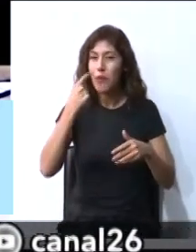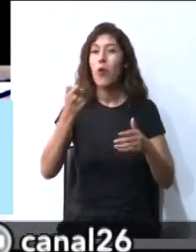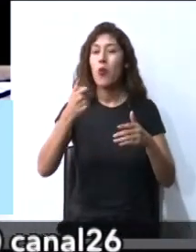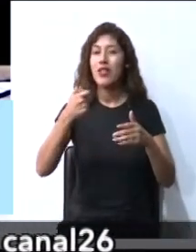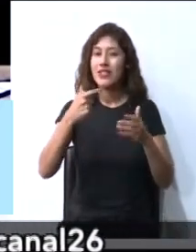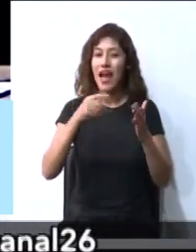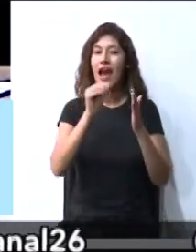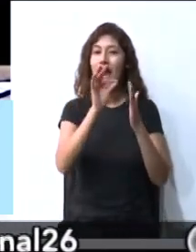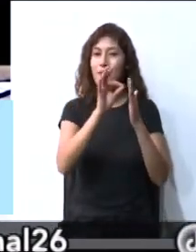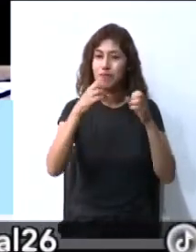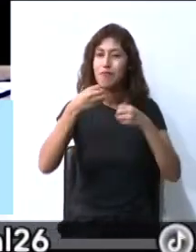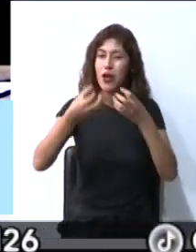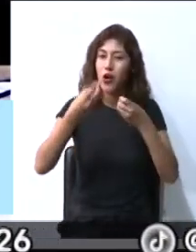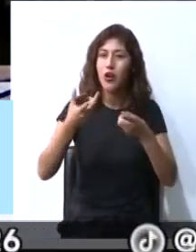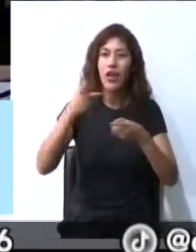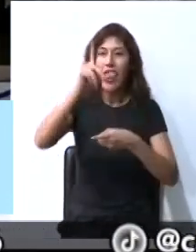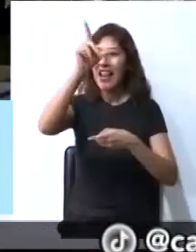país.